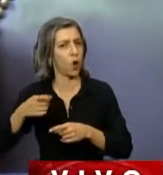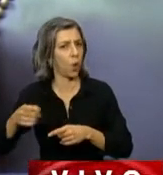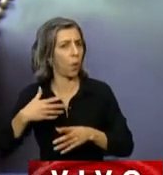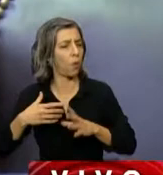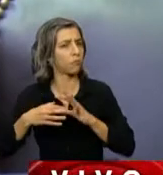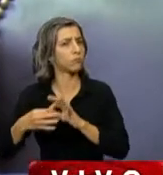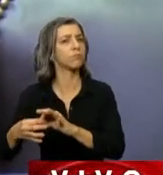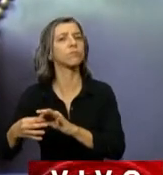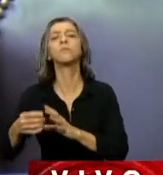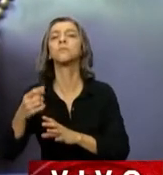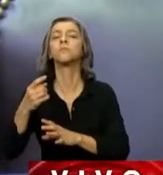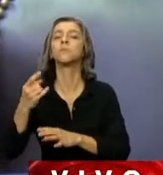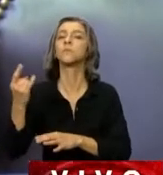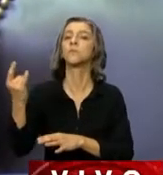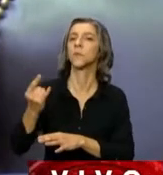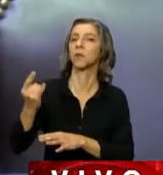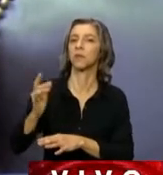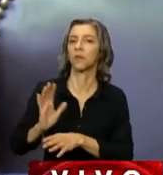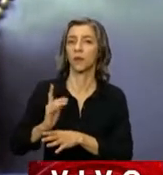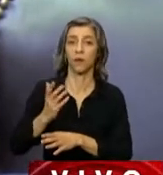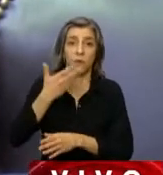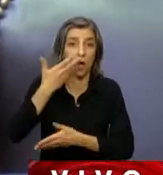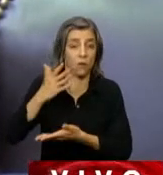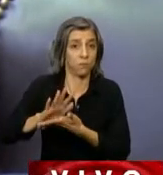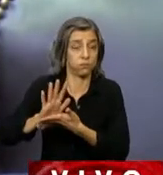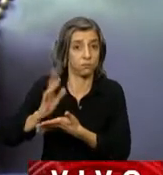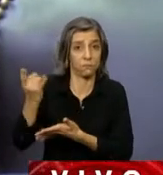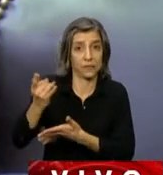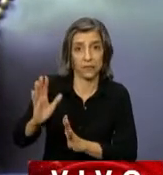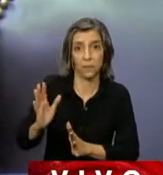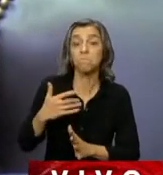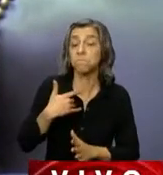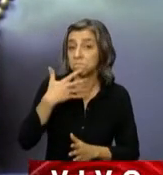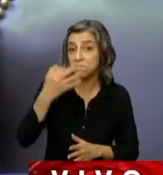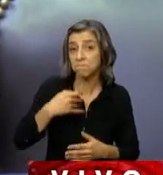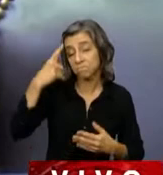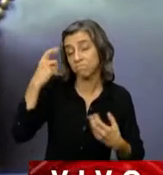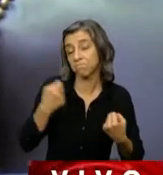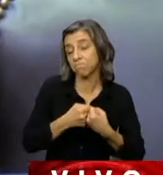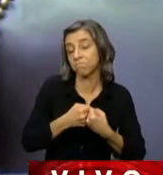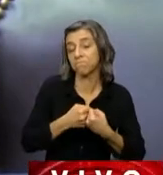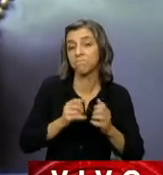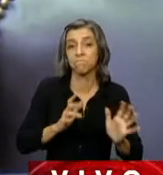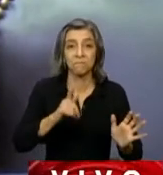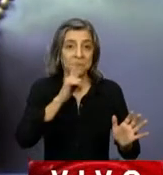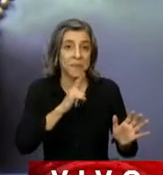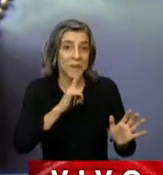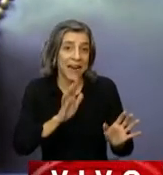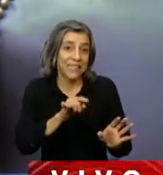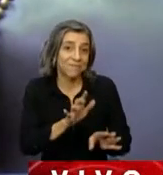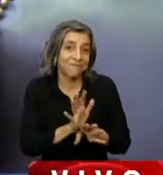en esta discusión estaban mintiendo. Y yo la verdad que coincido. Creo que es parte del